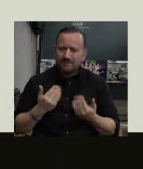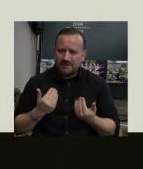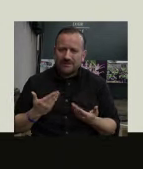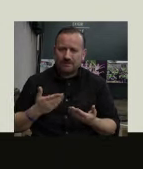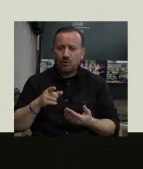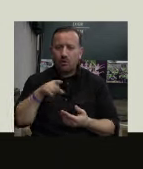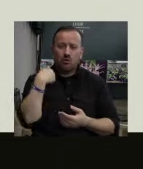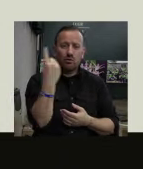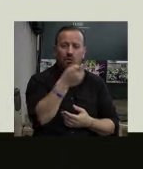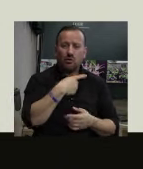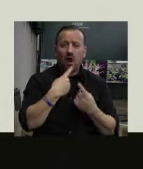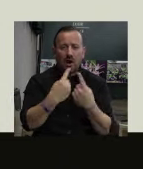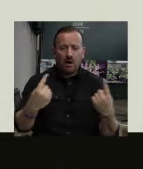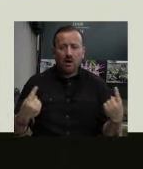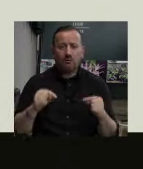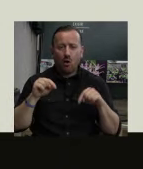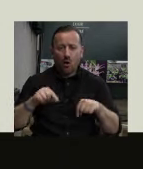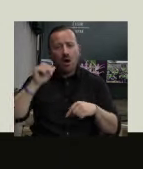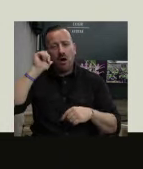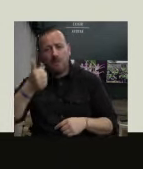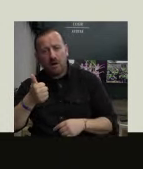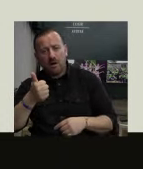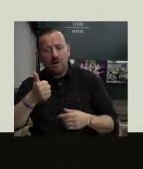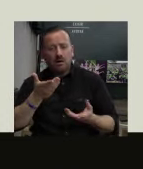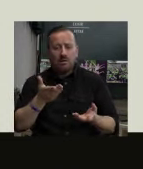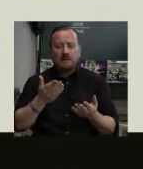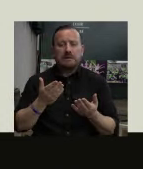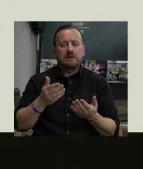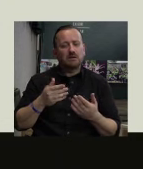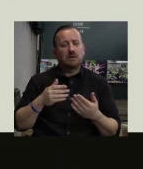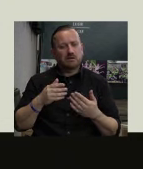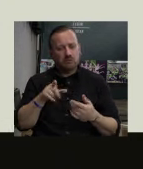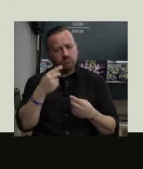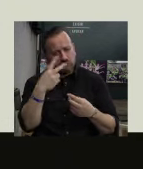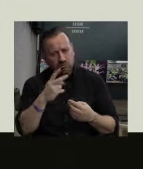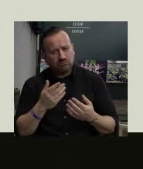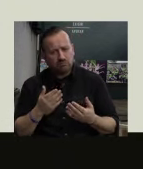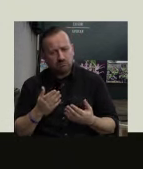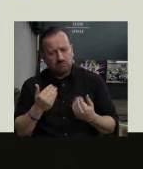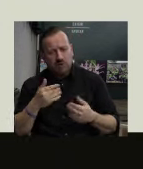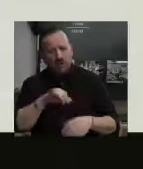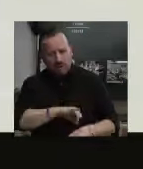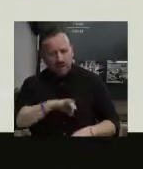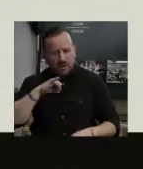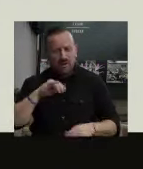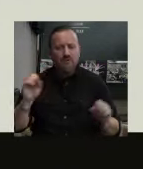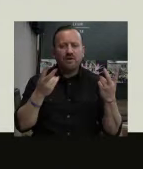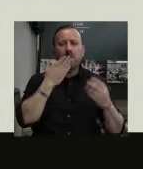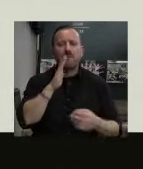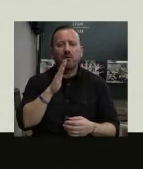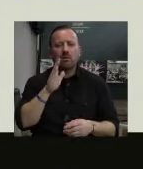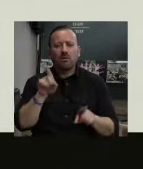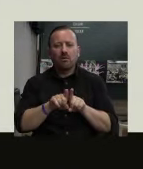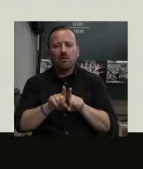cada uno de ustedes hoy y mañana merecen dignidad merecen una vida mejor y esa no llega